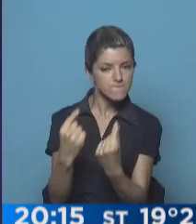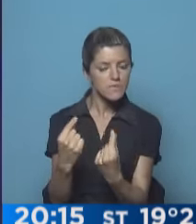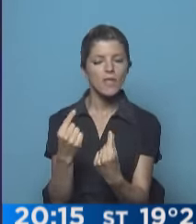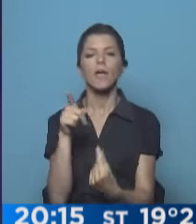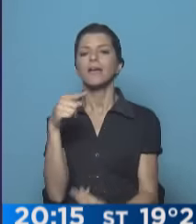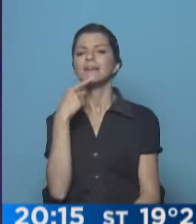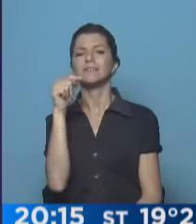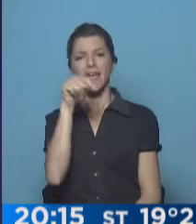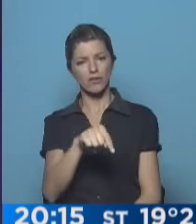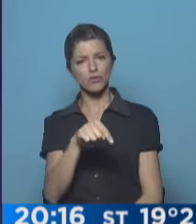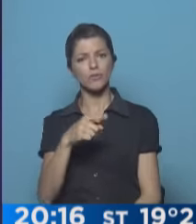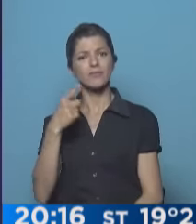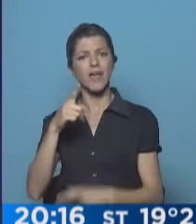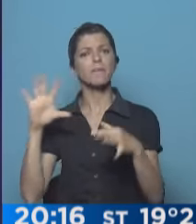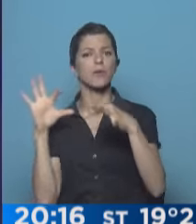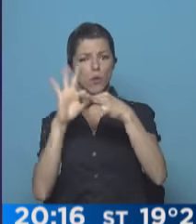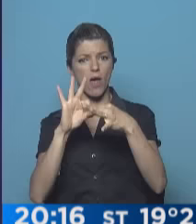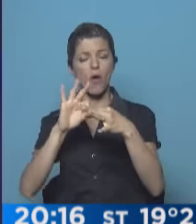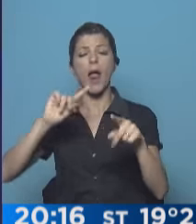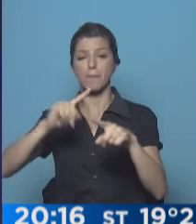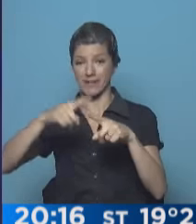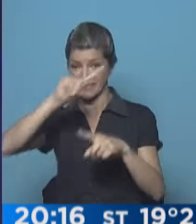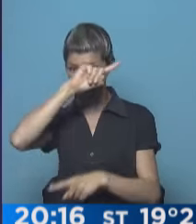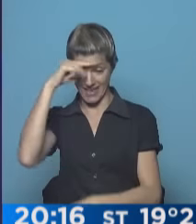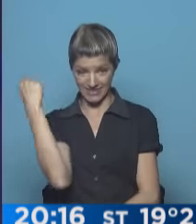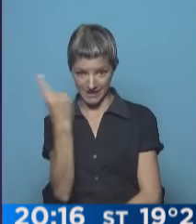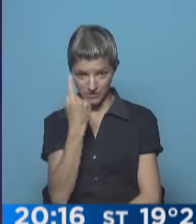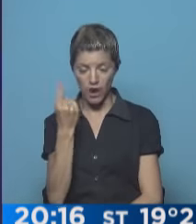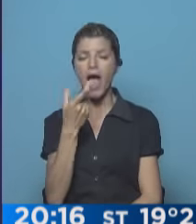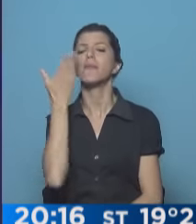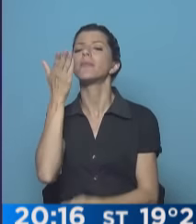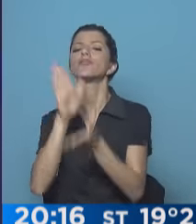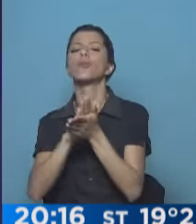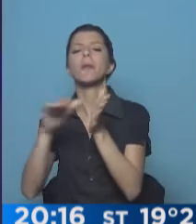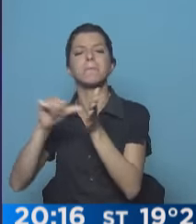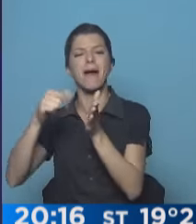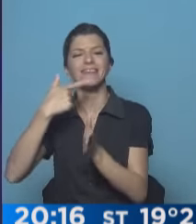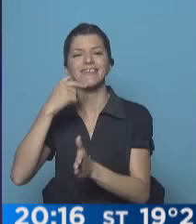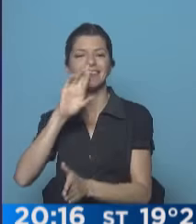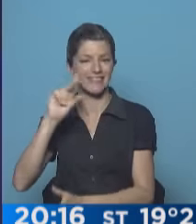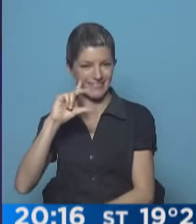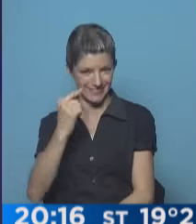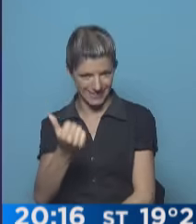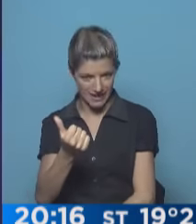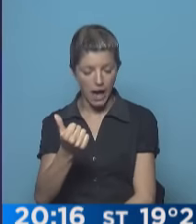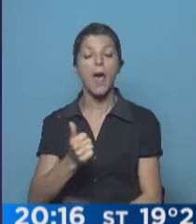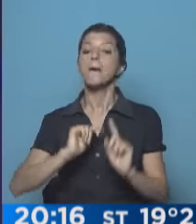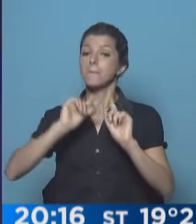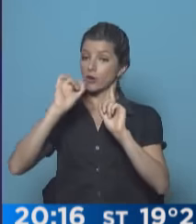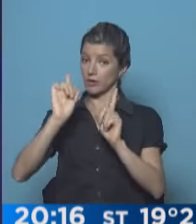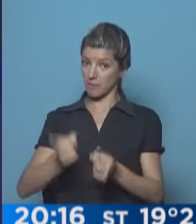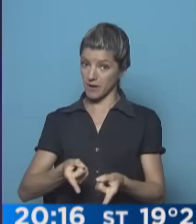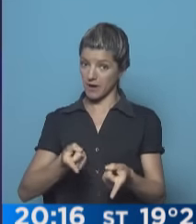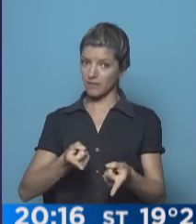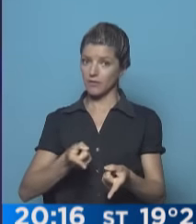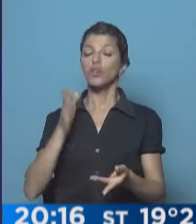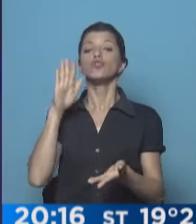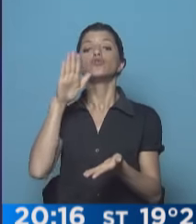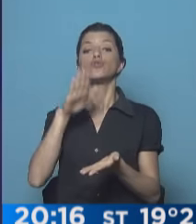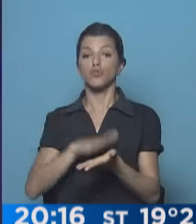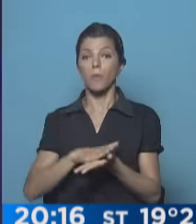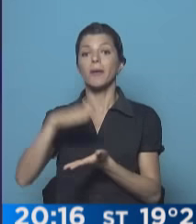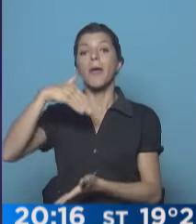que ver con nuestra política exterior? Lo planteaba respecto de Siria, del Medio Oriente, pero también se lo planteaba